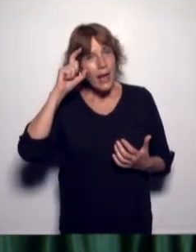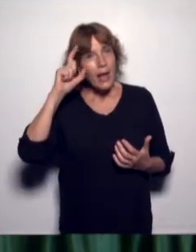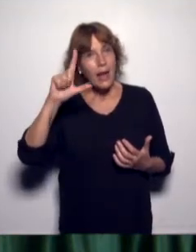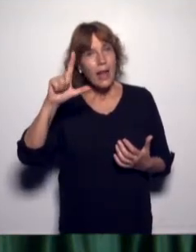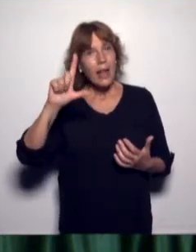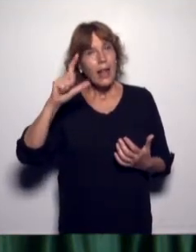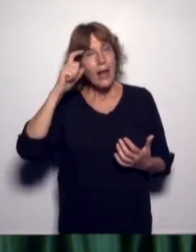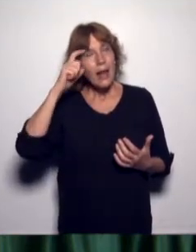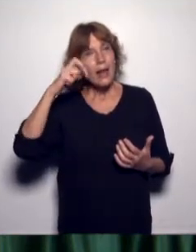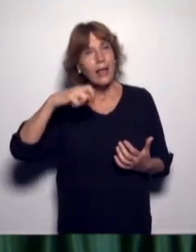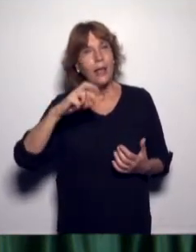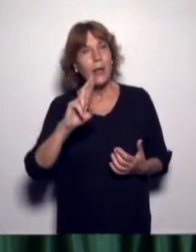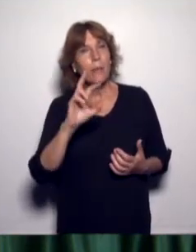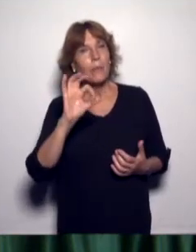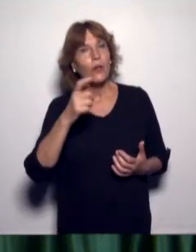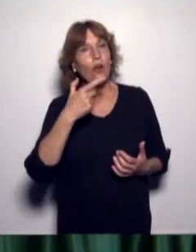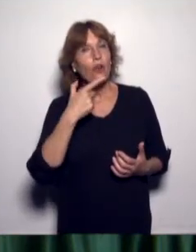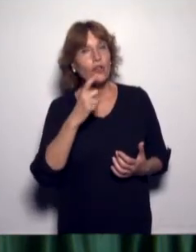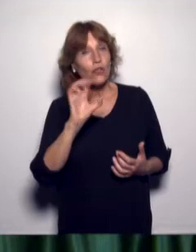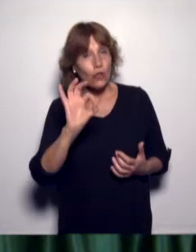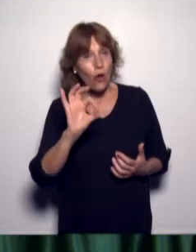afirmativamente. Si quieres,